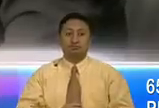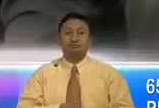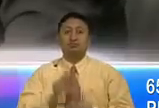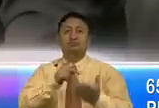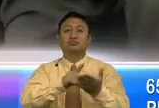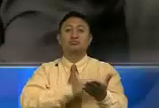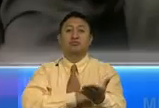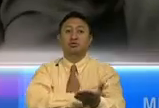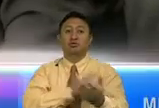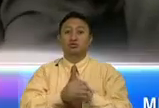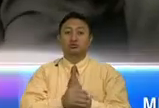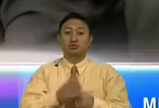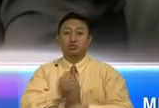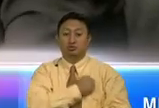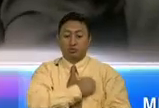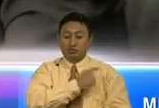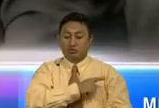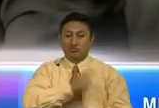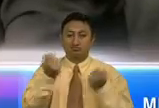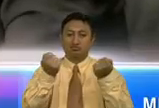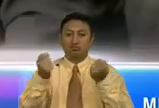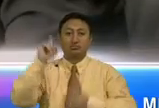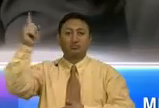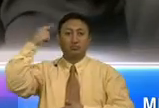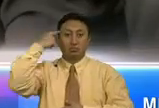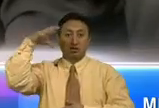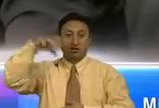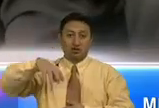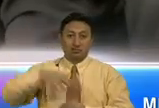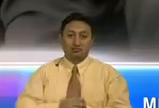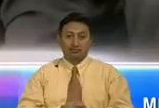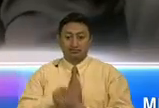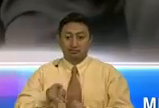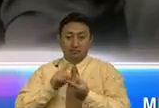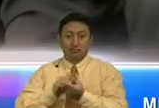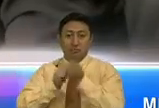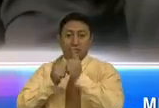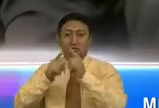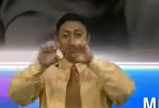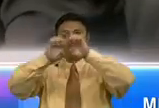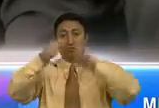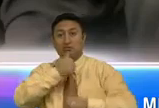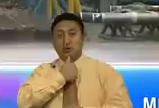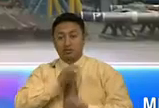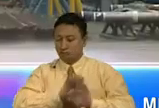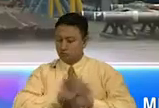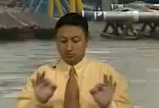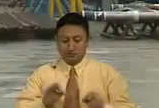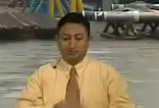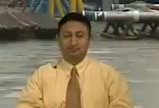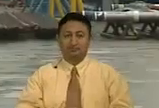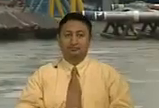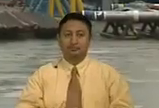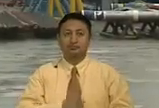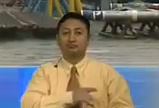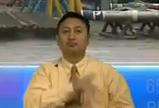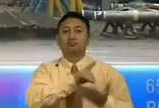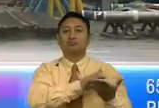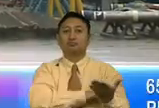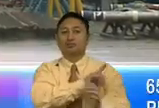se quedará con el Estado ecuatoriano. No va a haber privatización, yo quiero dejar eso muy claro. Estos proyectos fueron